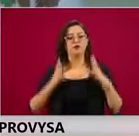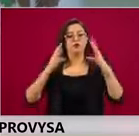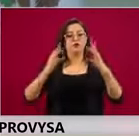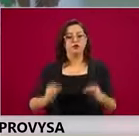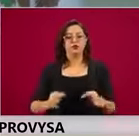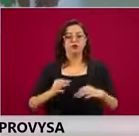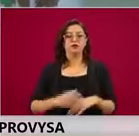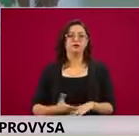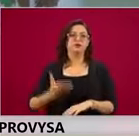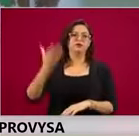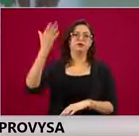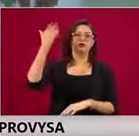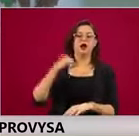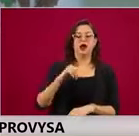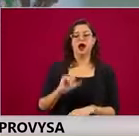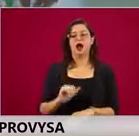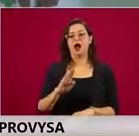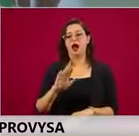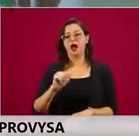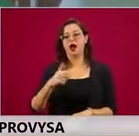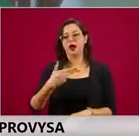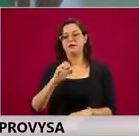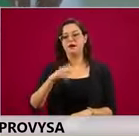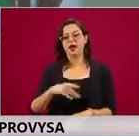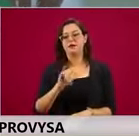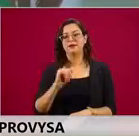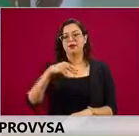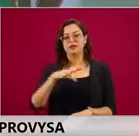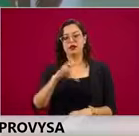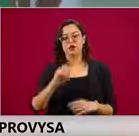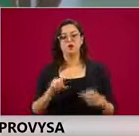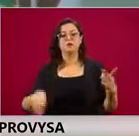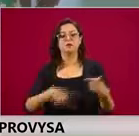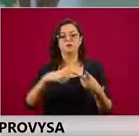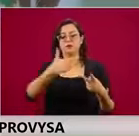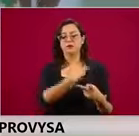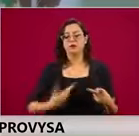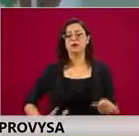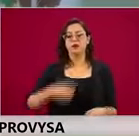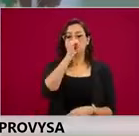de Abraham Lincoln y la presidencia de Benito Juárez.